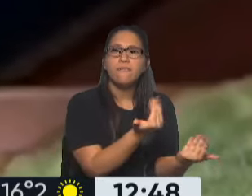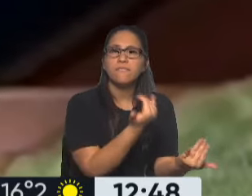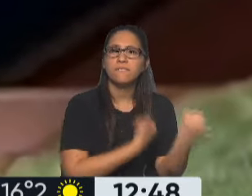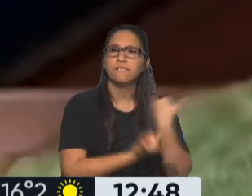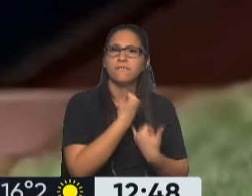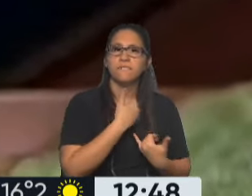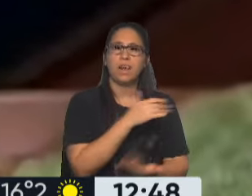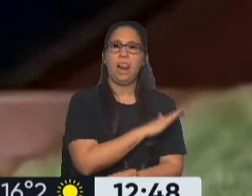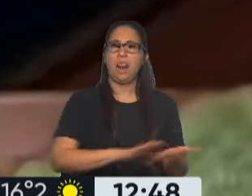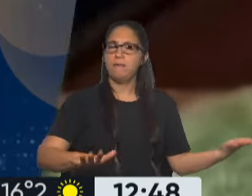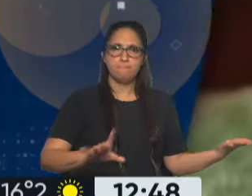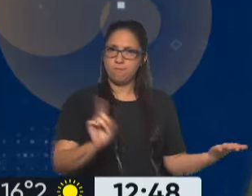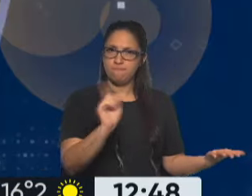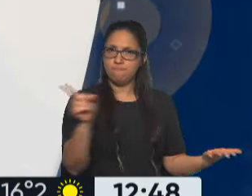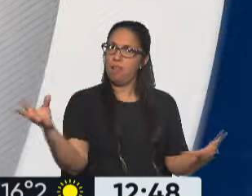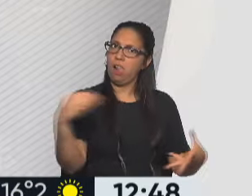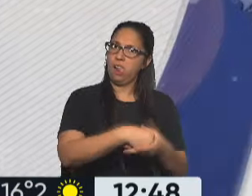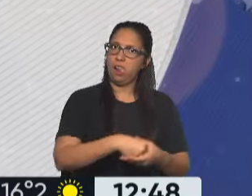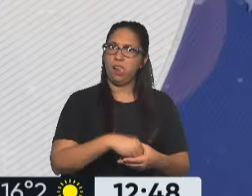estado de pureza no i